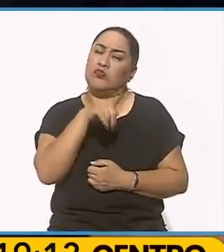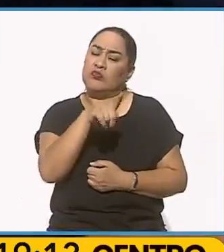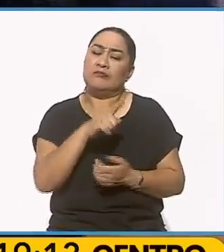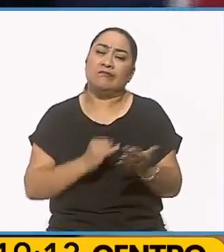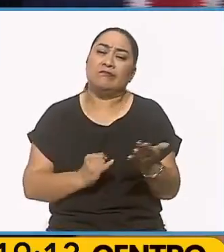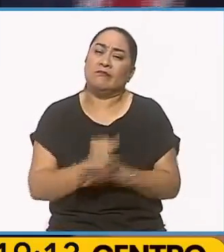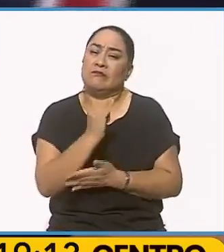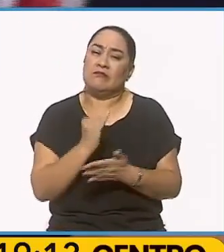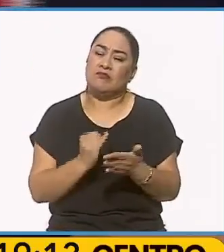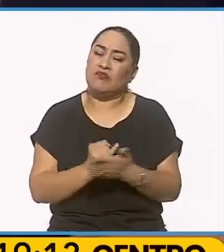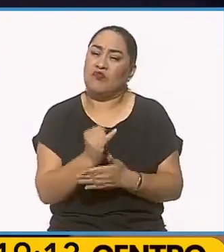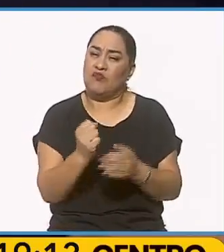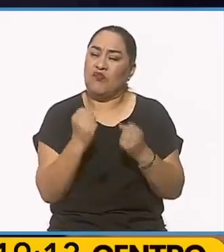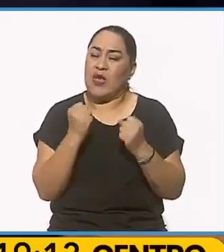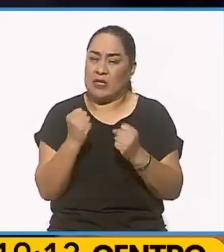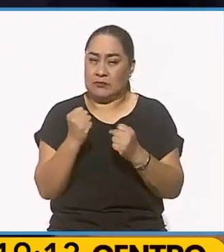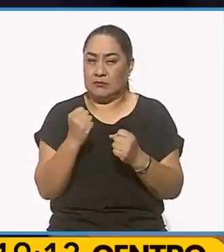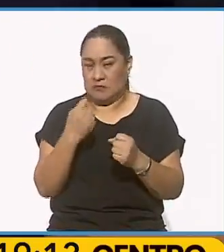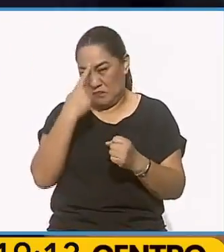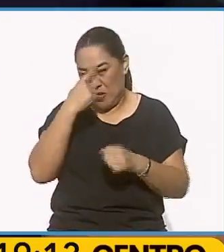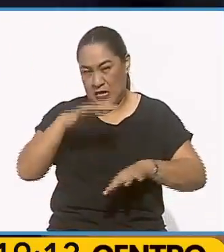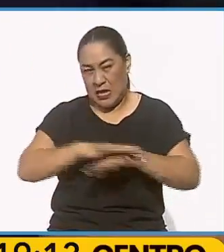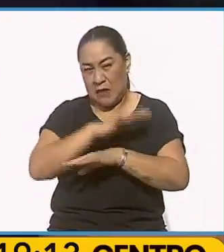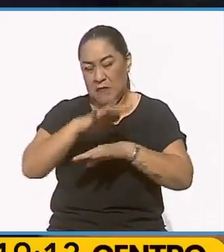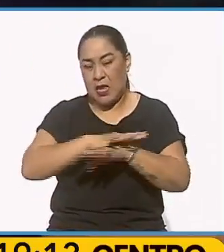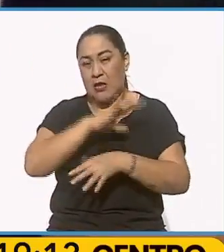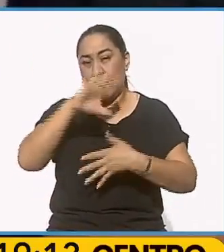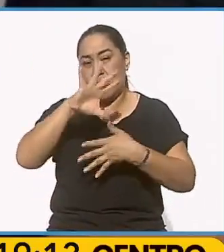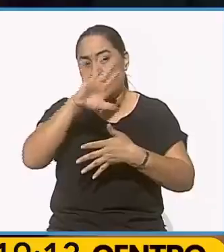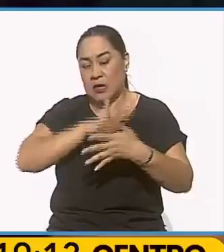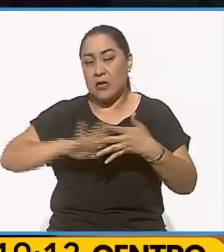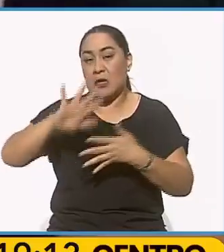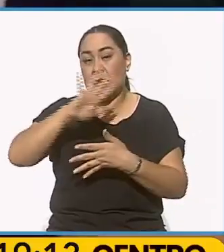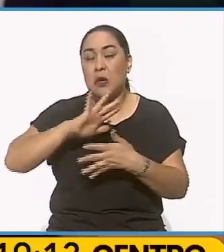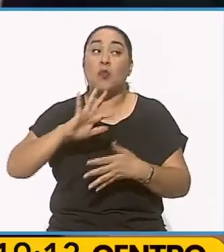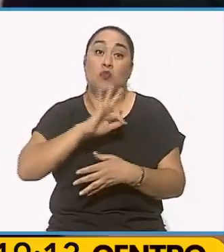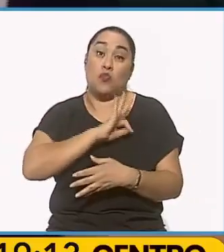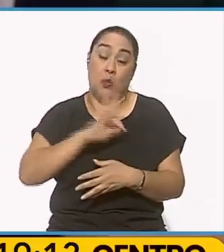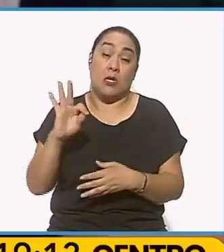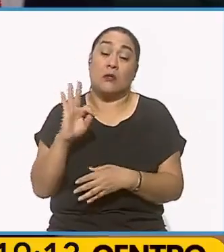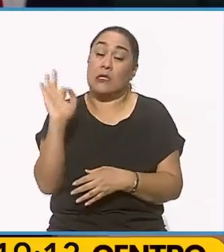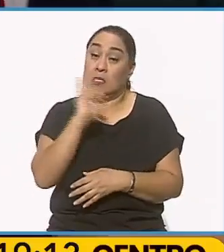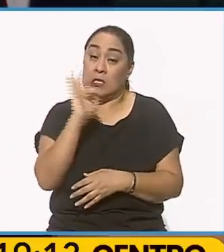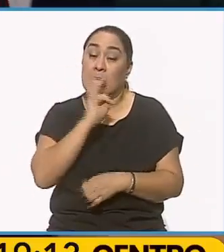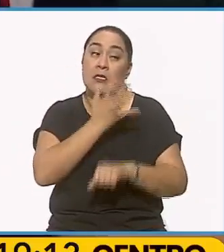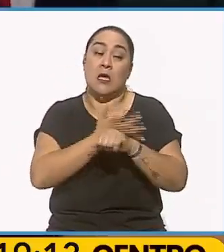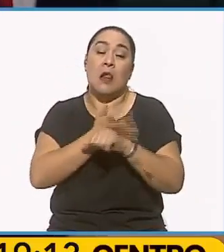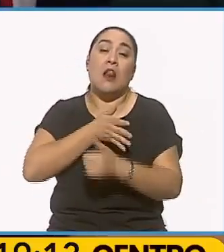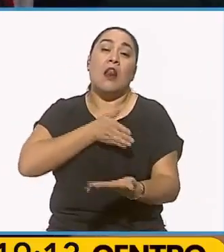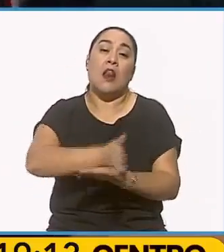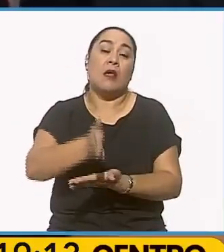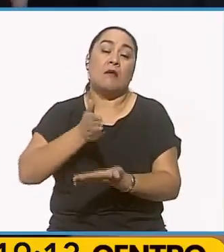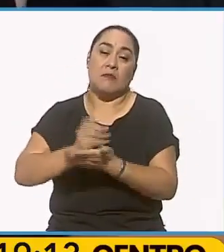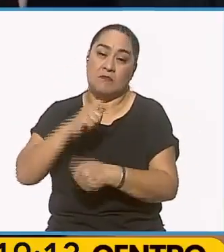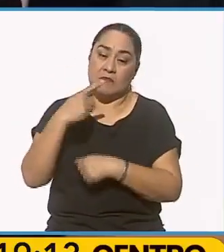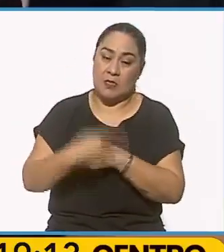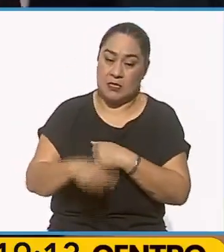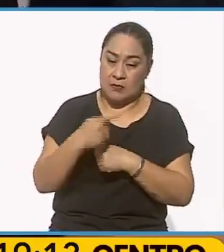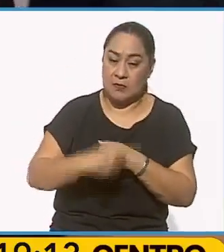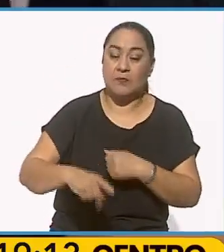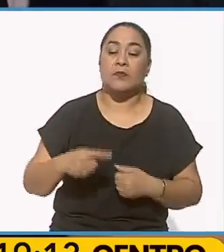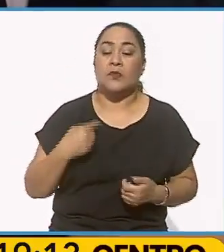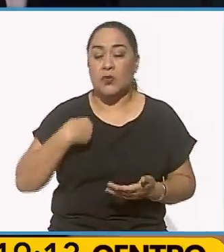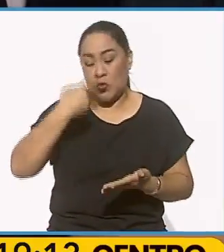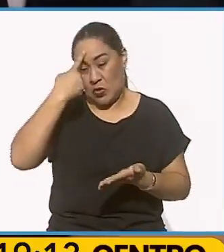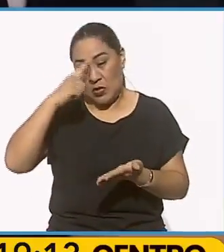claro en nuestro continente que va a predisponer a mayores niveles de intervencionismo y de soberanía. Creo que en ese contexto